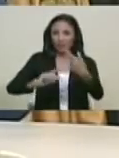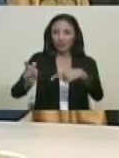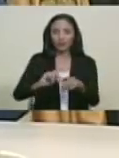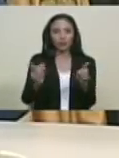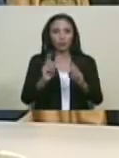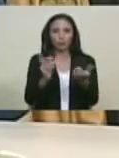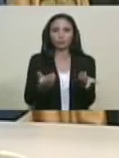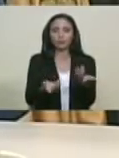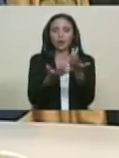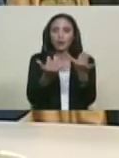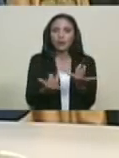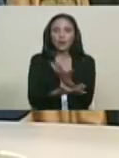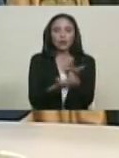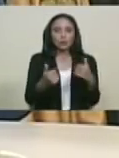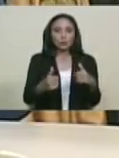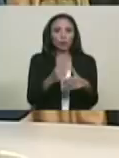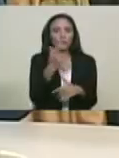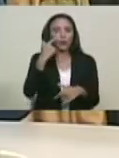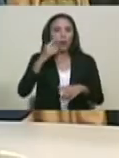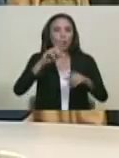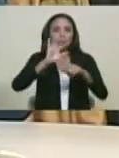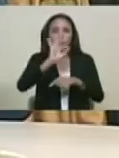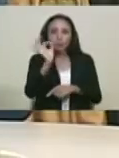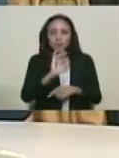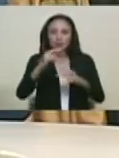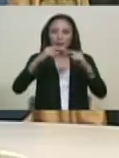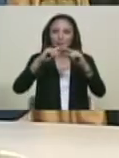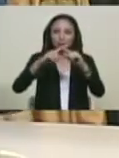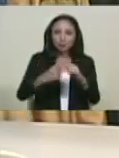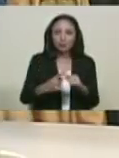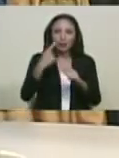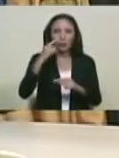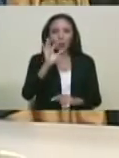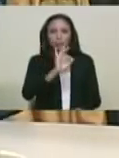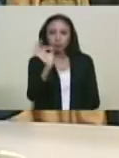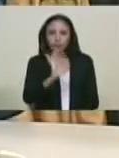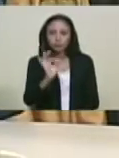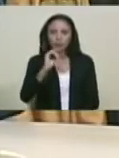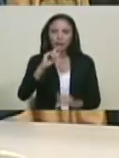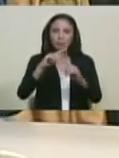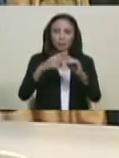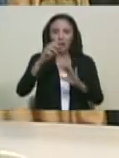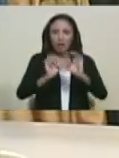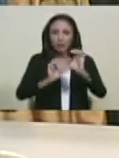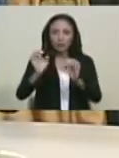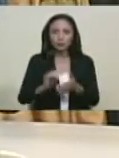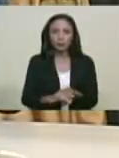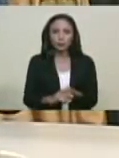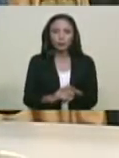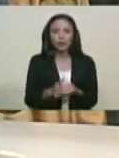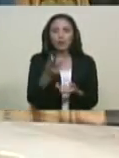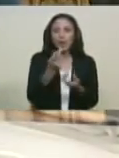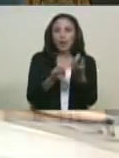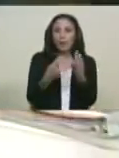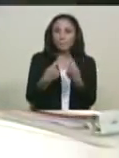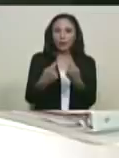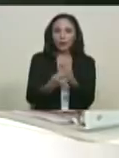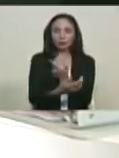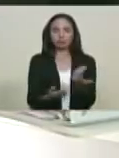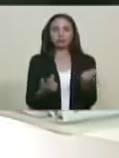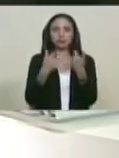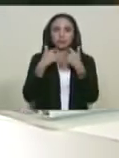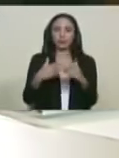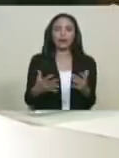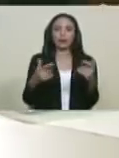yo me quedé bajo en los cálculos que debajo en los cálculos de cuánto pierde la